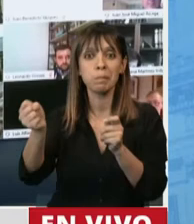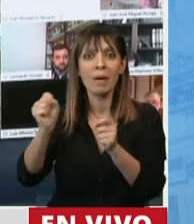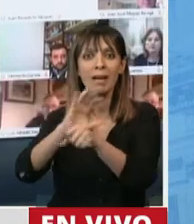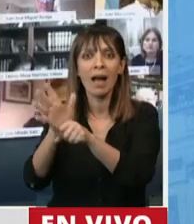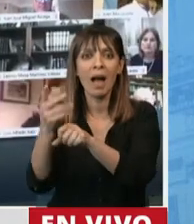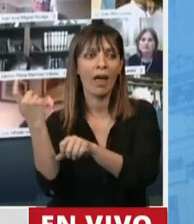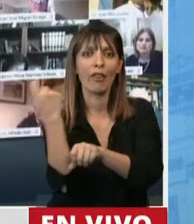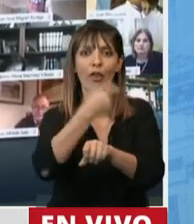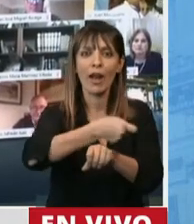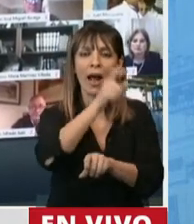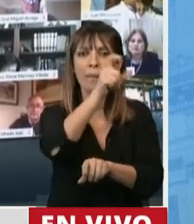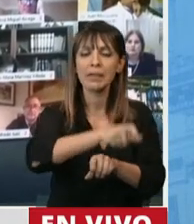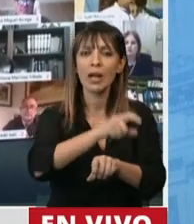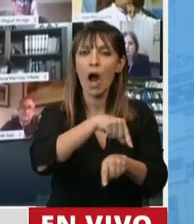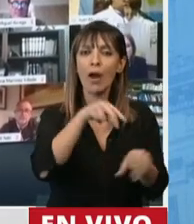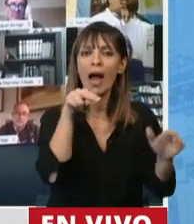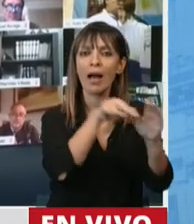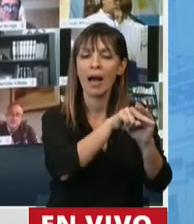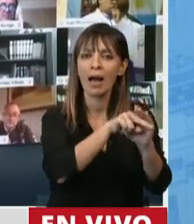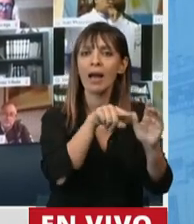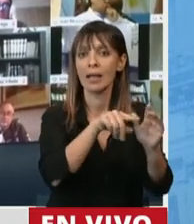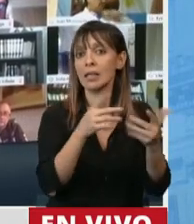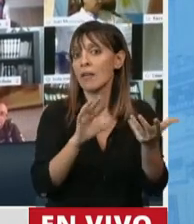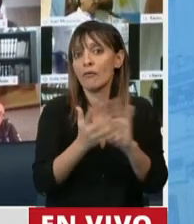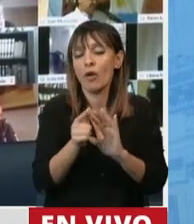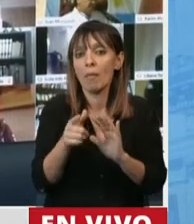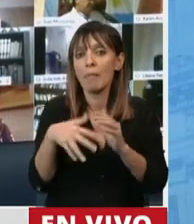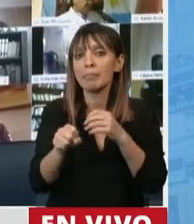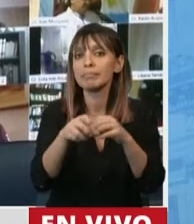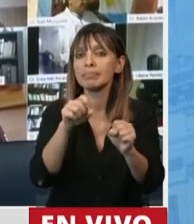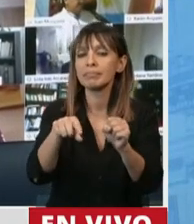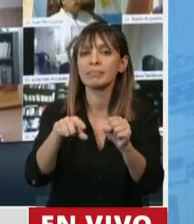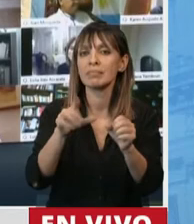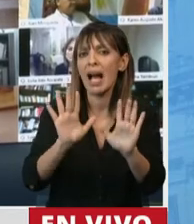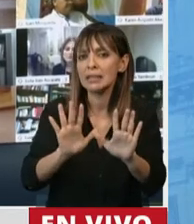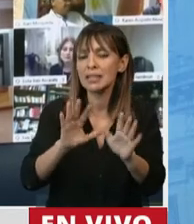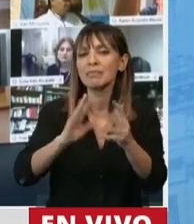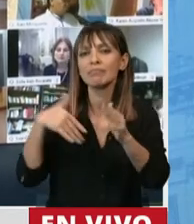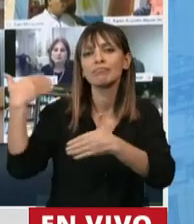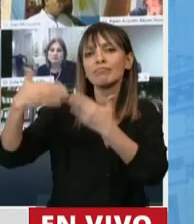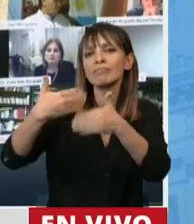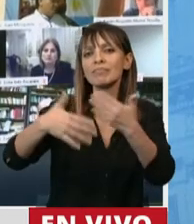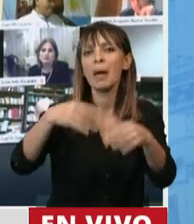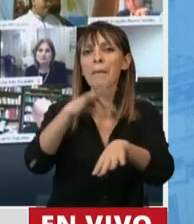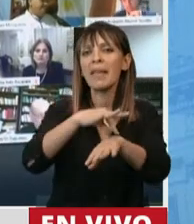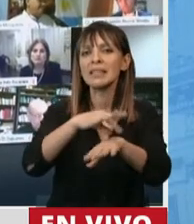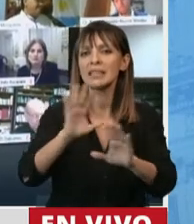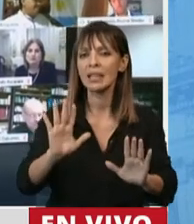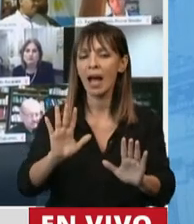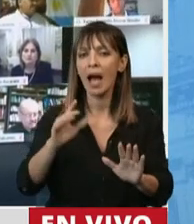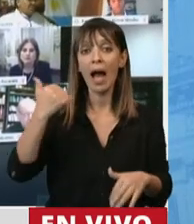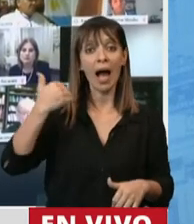enfermedad son parte del arsenal terapéutico que la medicina ha usado a lo largo de la historia. La Argentina tiene una